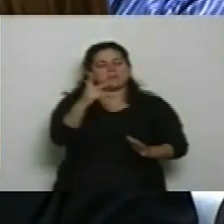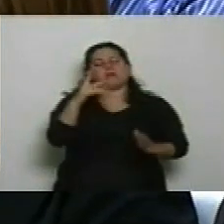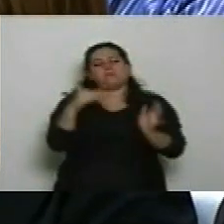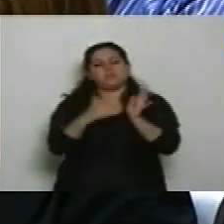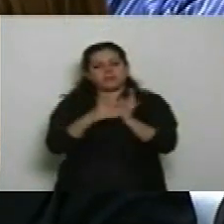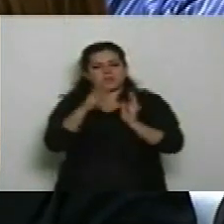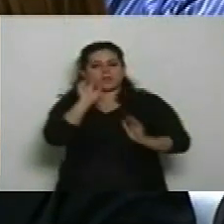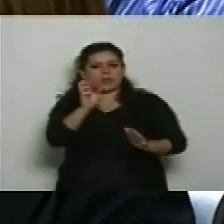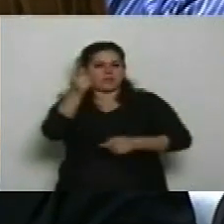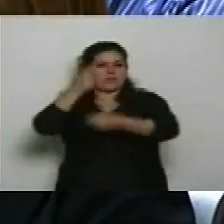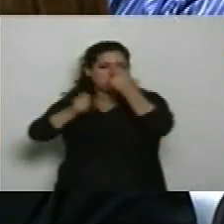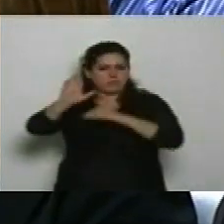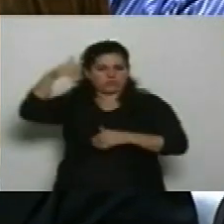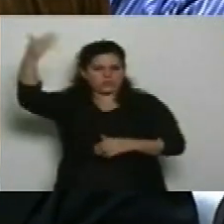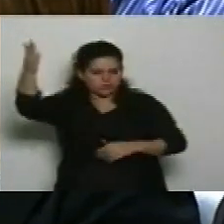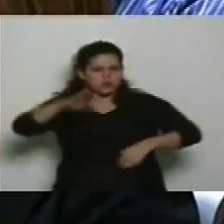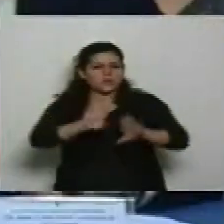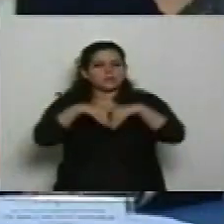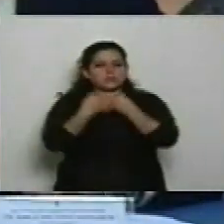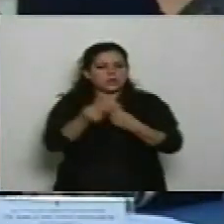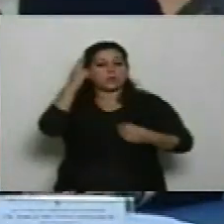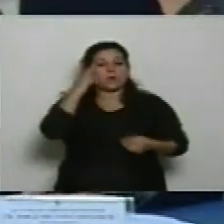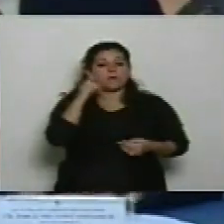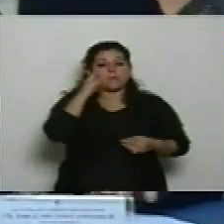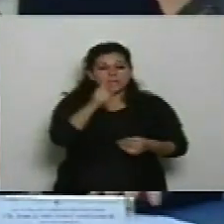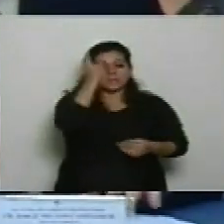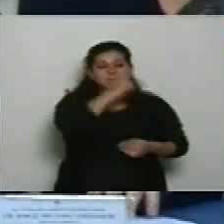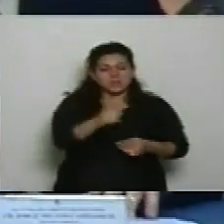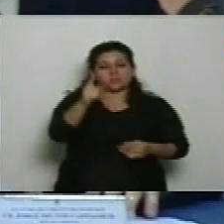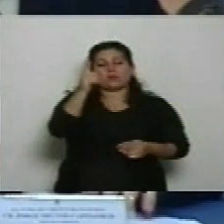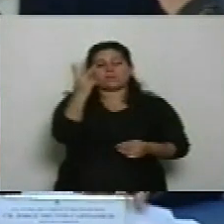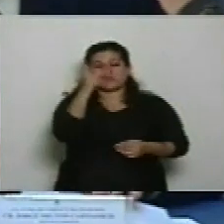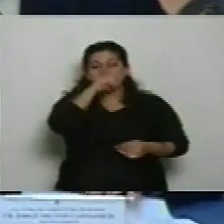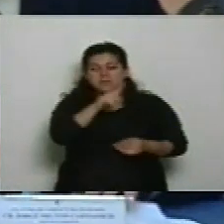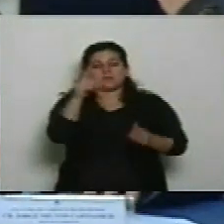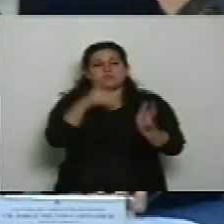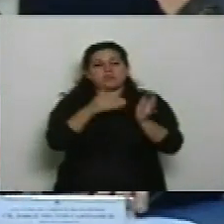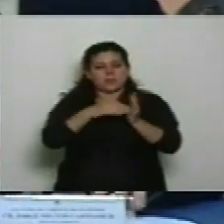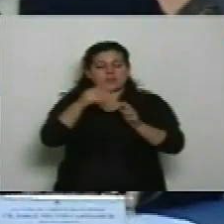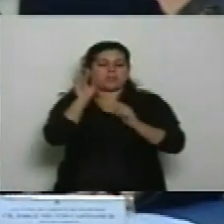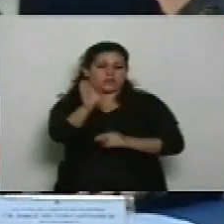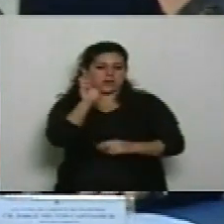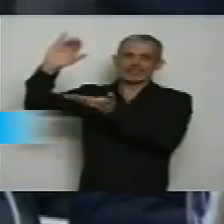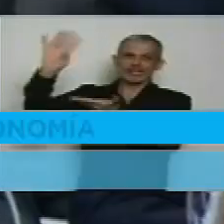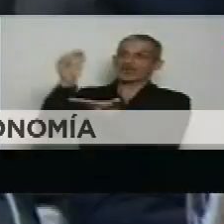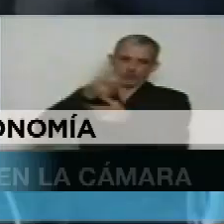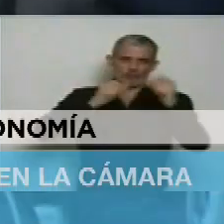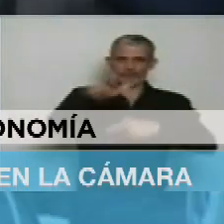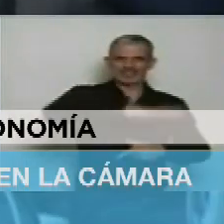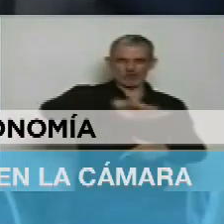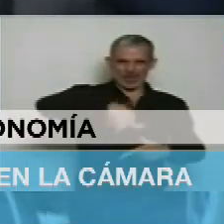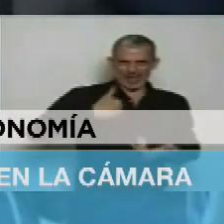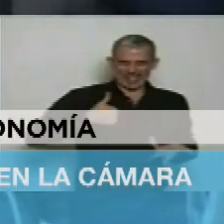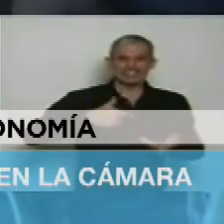de dólares de importaciones, lo cual totaliza 9.197 millones de dólares de superávit comercial. Estas